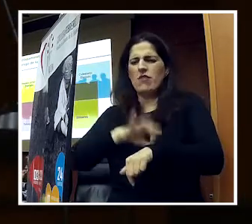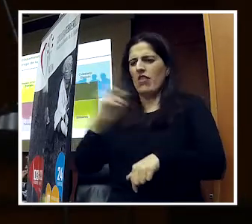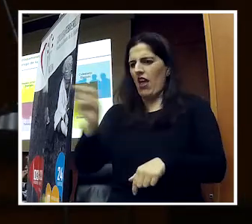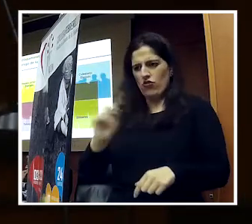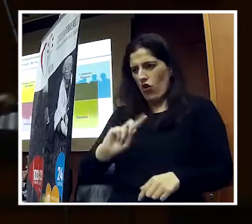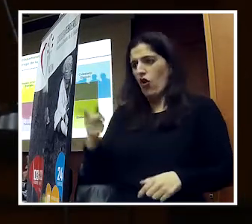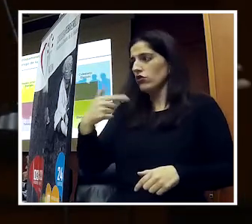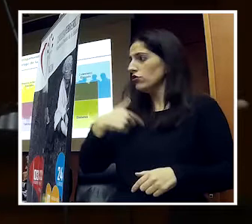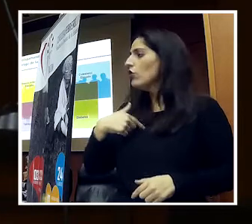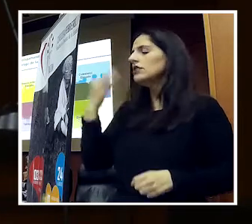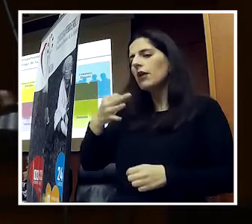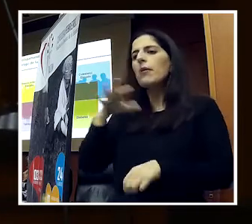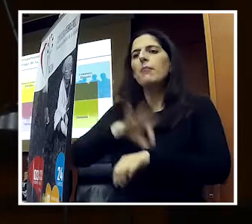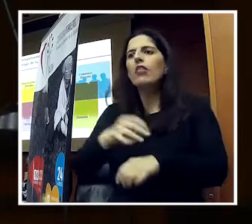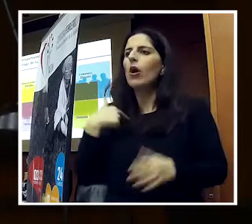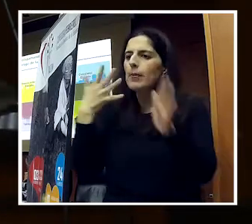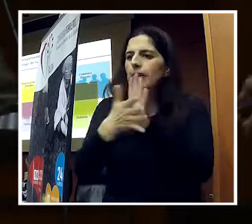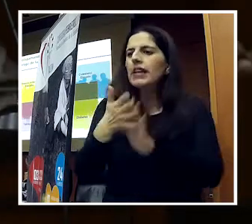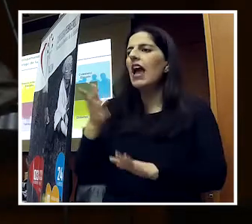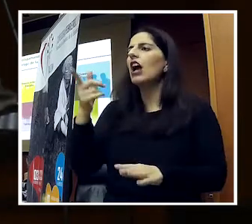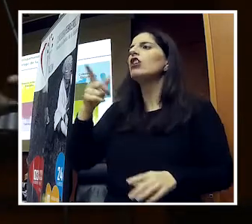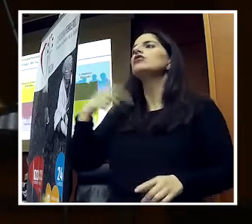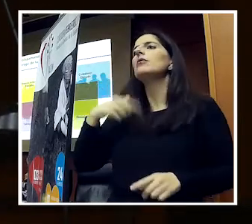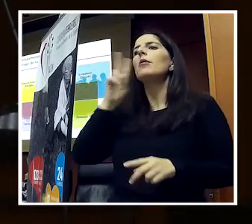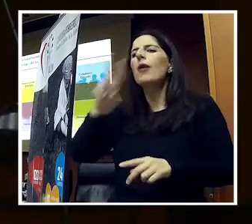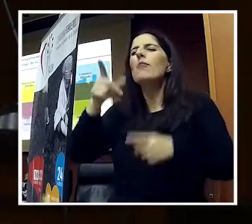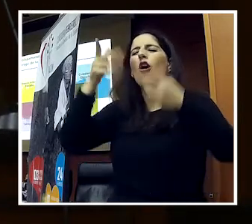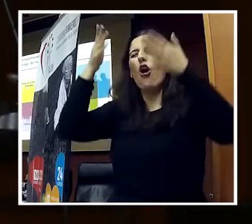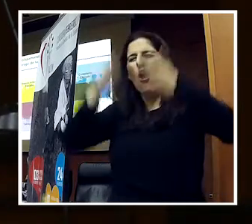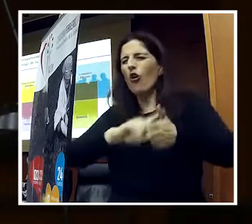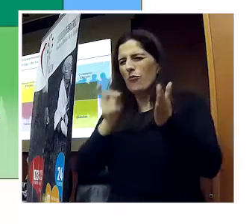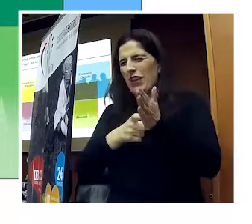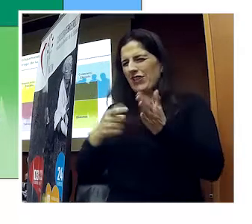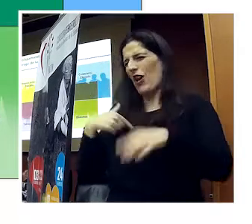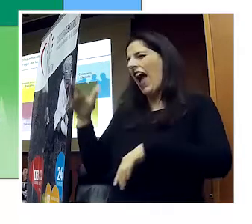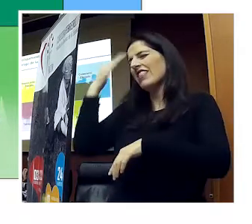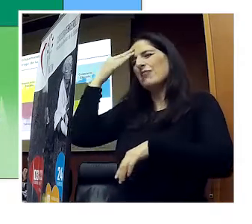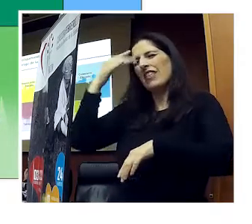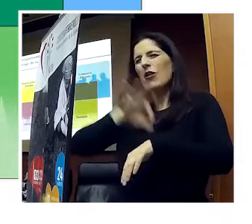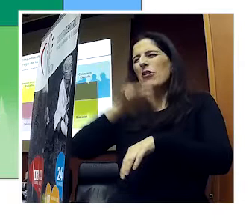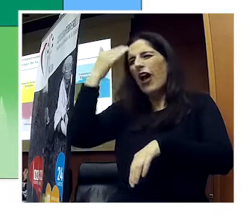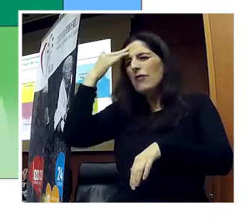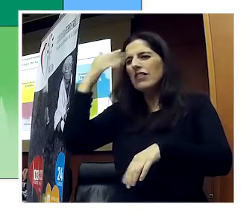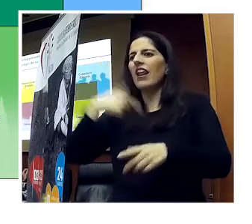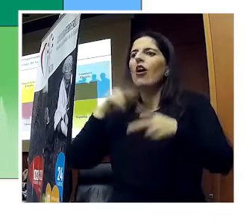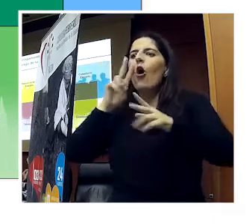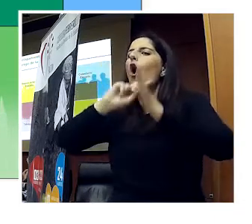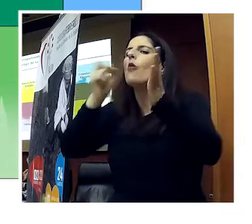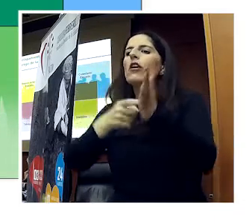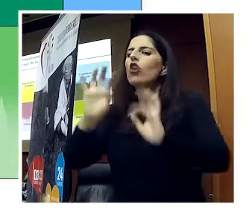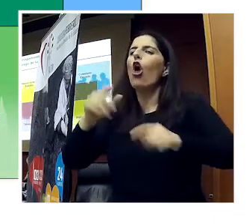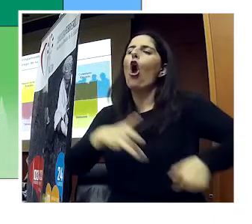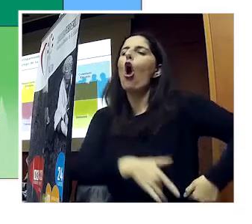desde luego, siempre estamos ahí porque somos los que vemos de forma general al paciente en toda su dimensión, no somos una especialidad concreta, y en este caso